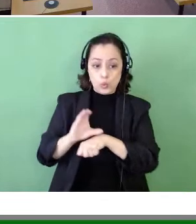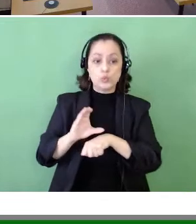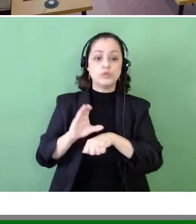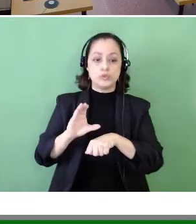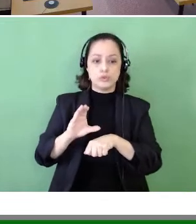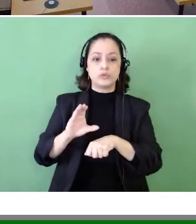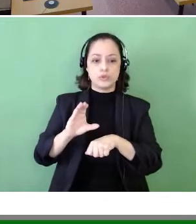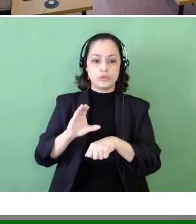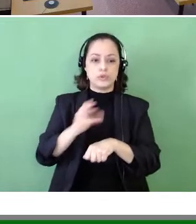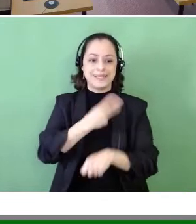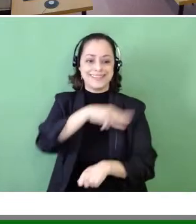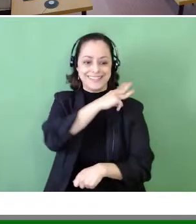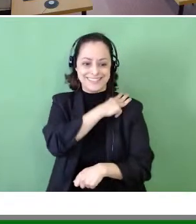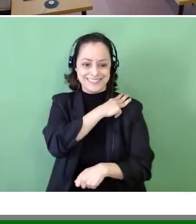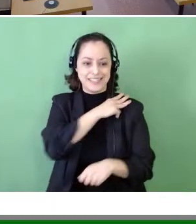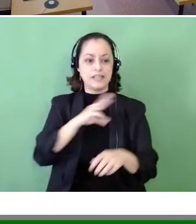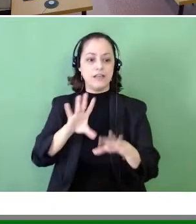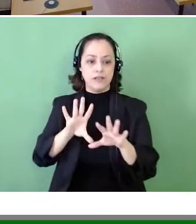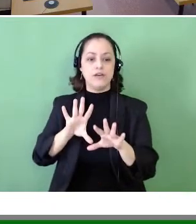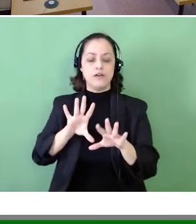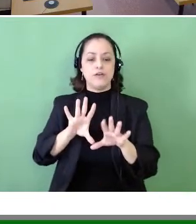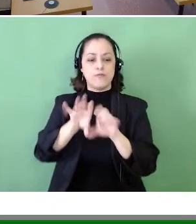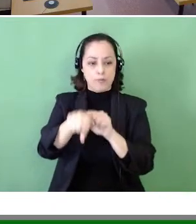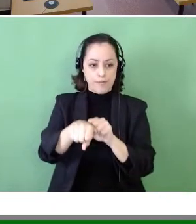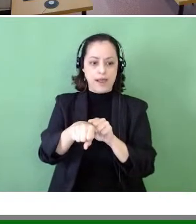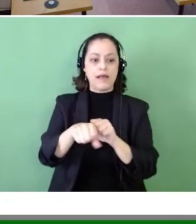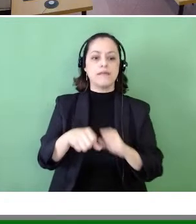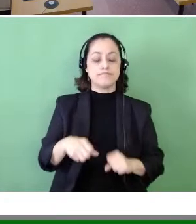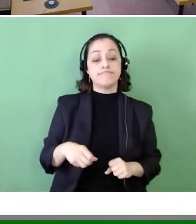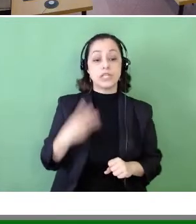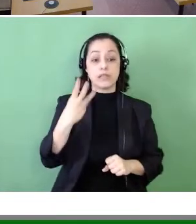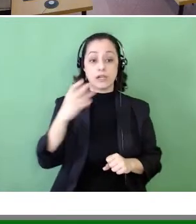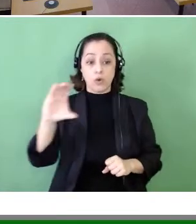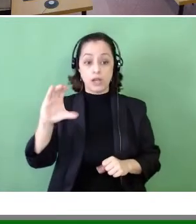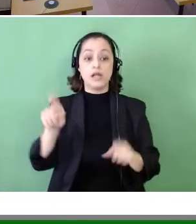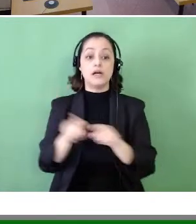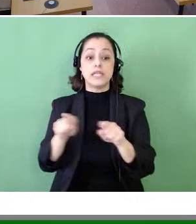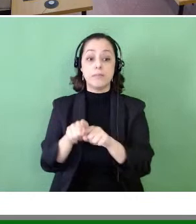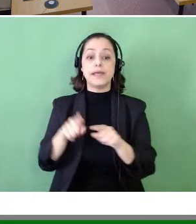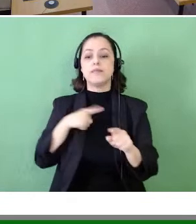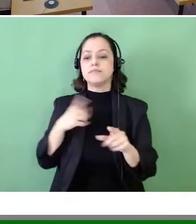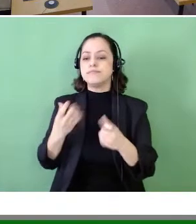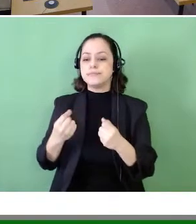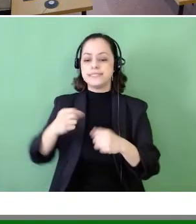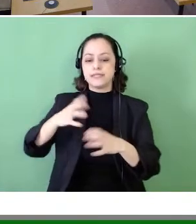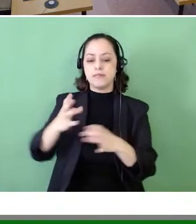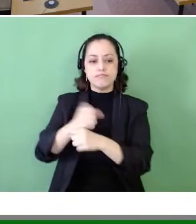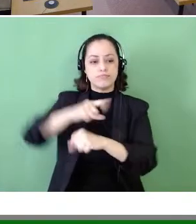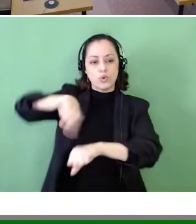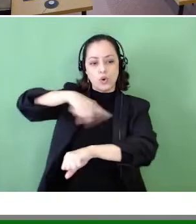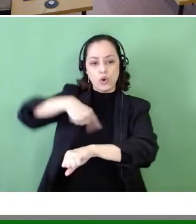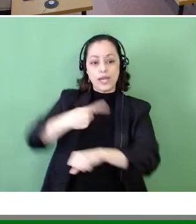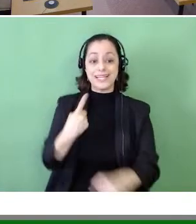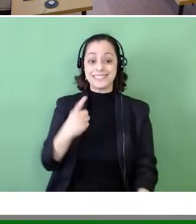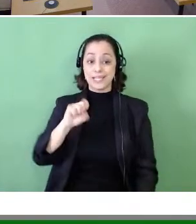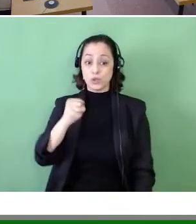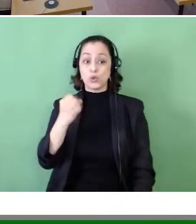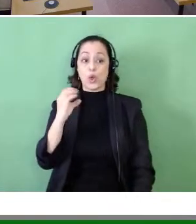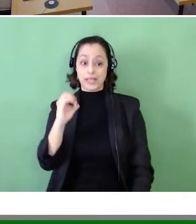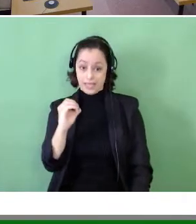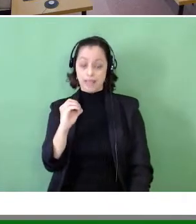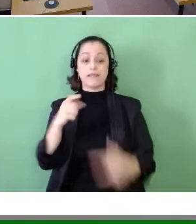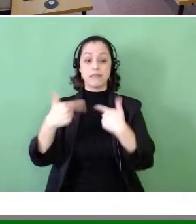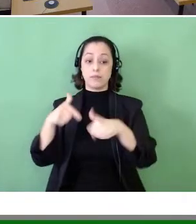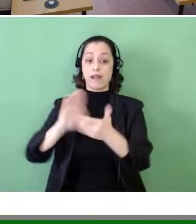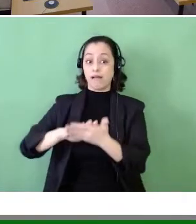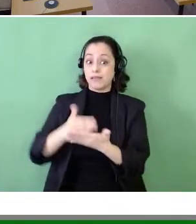terminados y presentar una certificación como 180 horas para trabajar como intérprete. Entonces, probamos